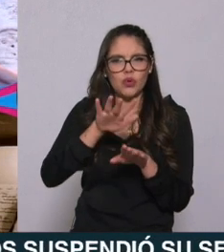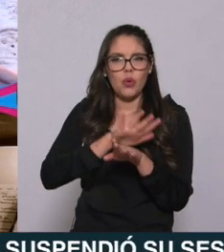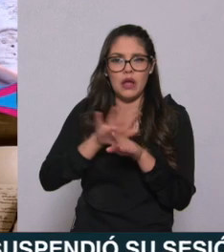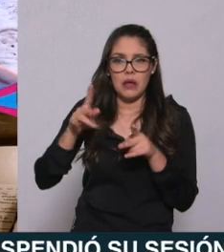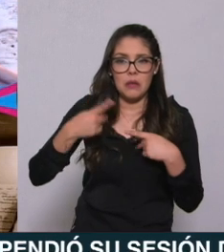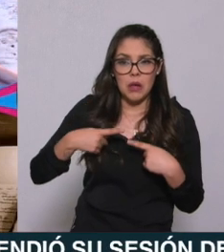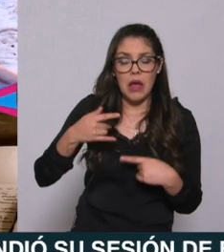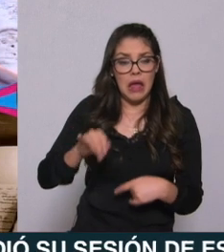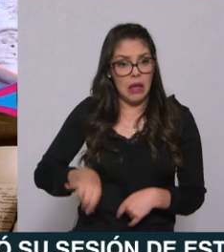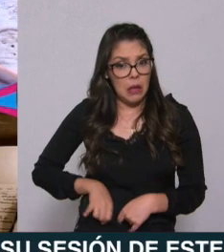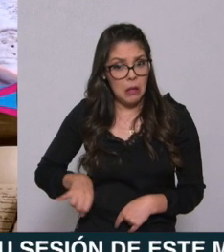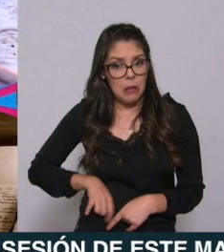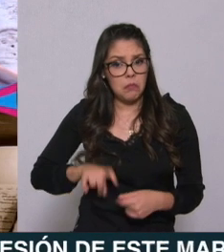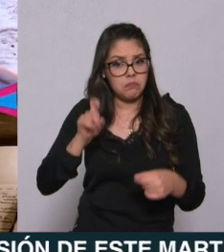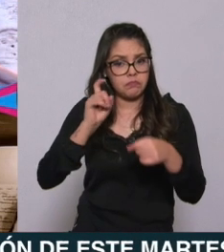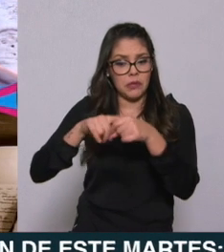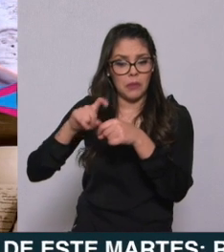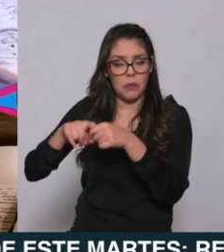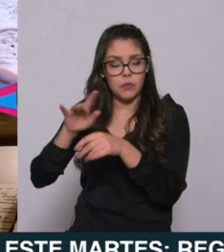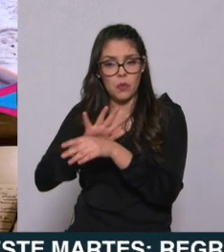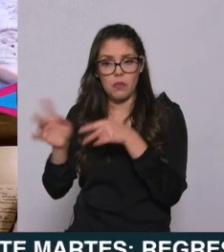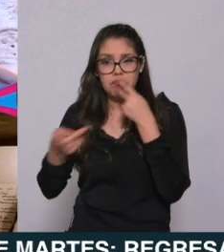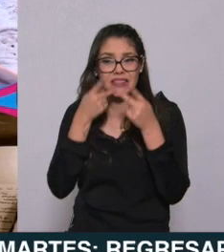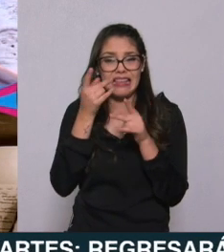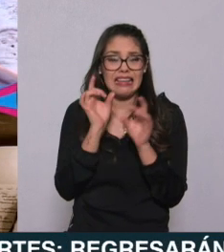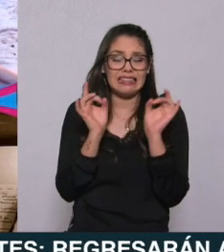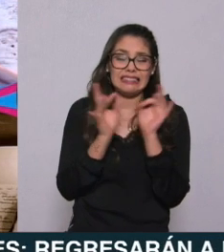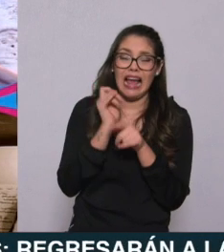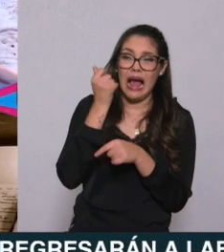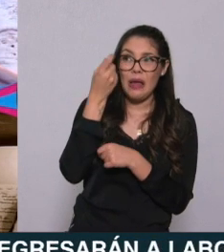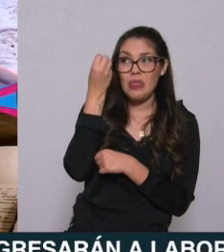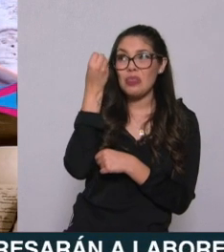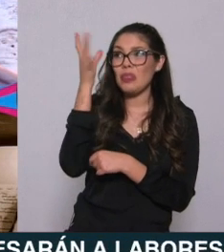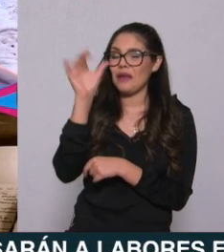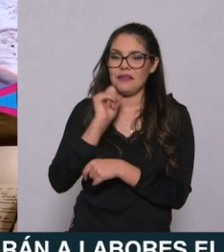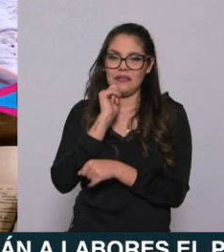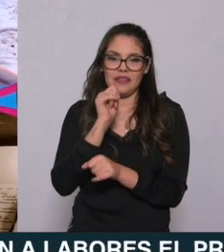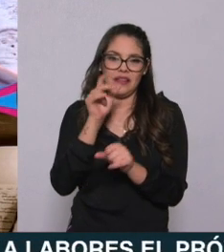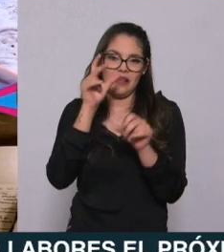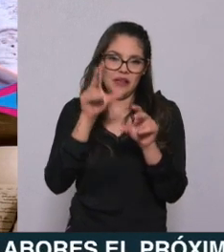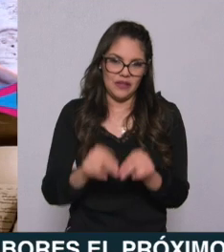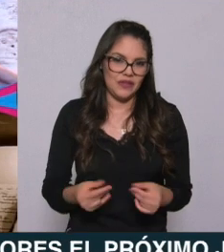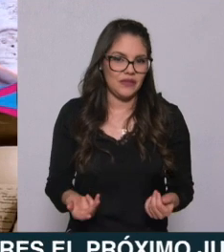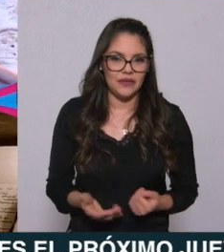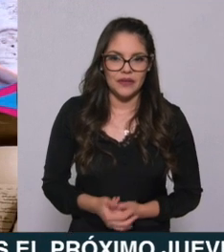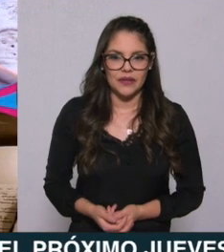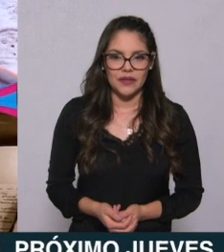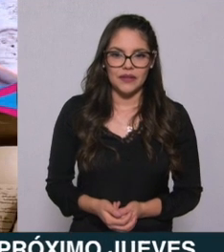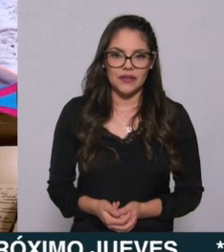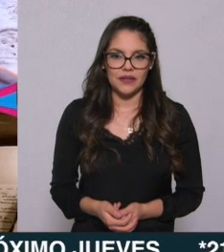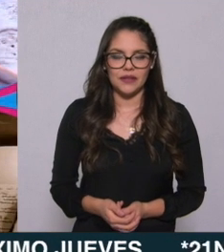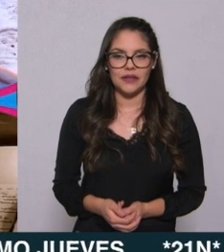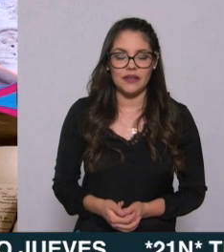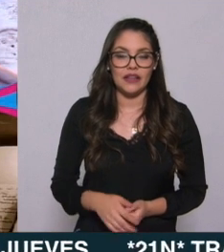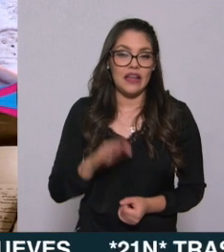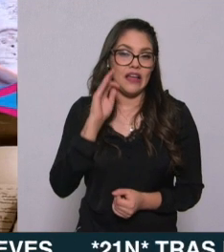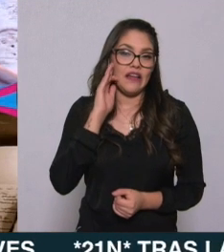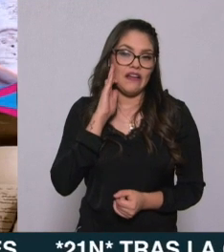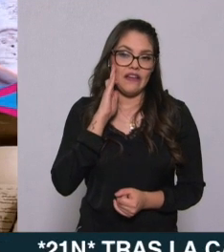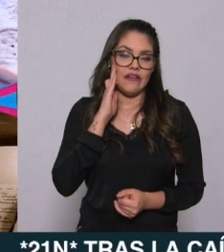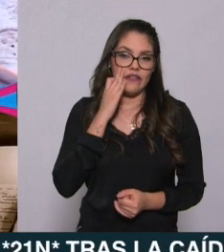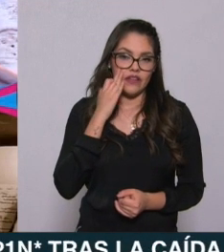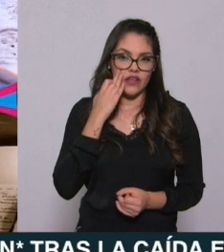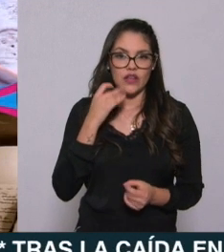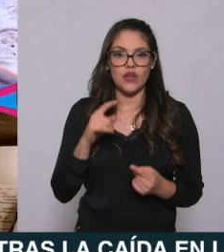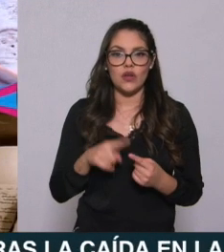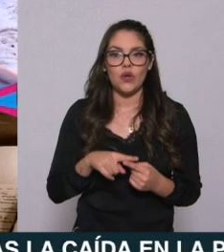interesados consulten la convocatoria, que no se les vaya a pasar ningún detalle y los hagan regresar porque no llevan el papel completo. Sí, así es. Bueno, en Facebook nos encontramos como